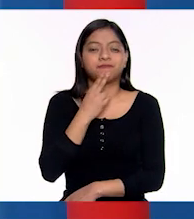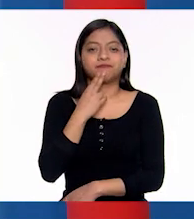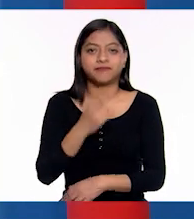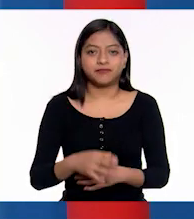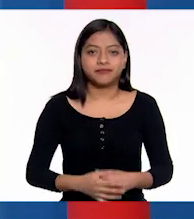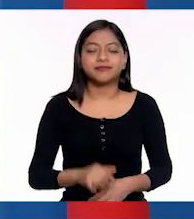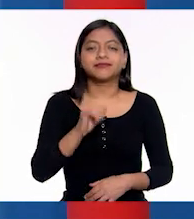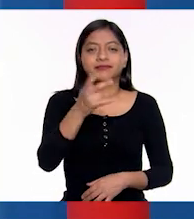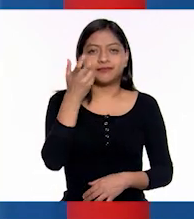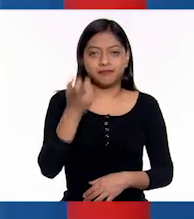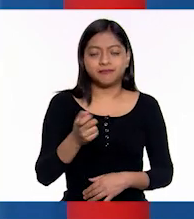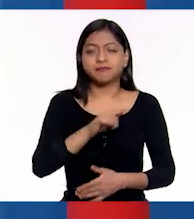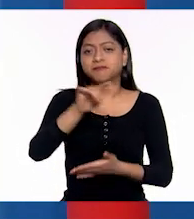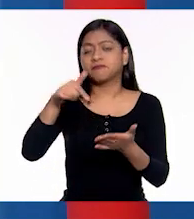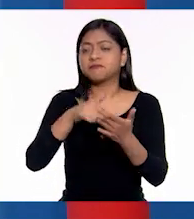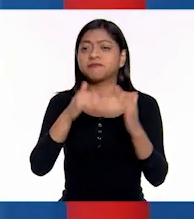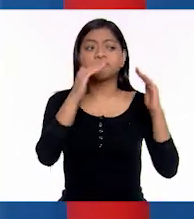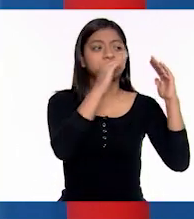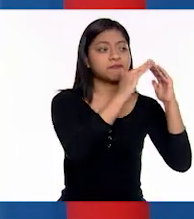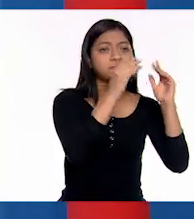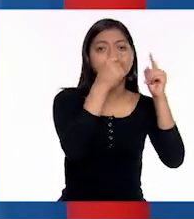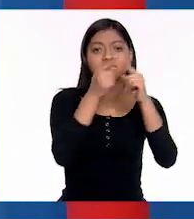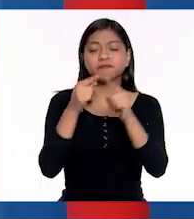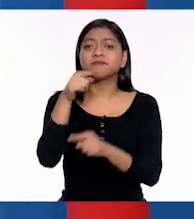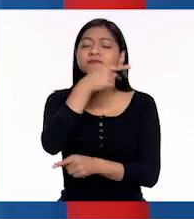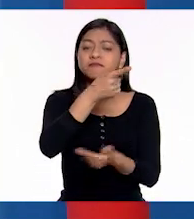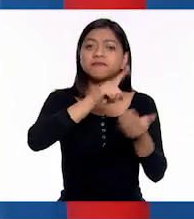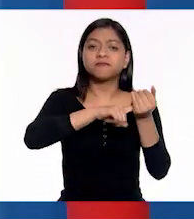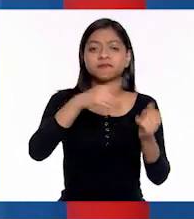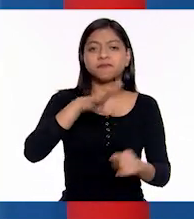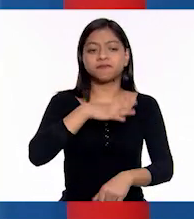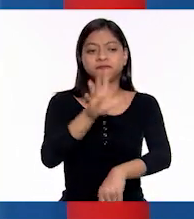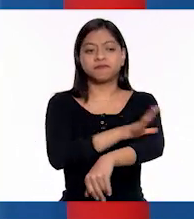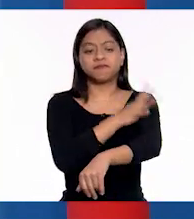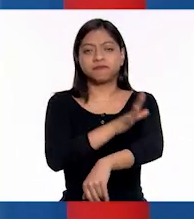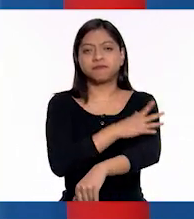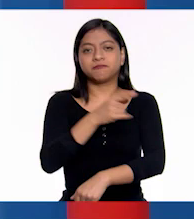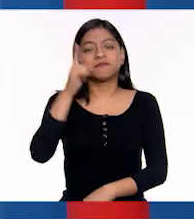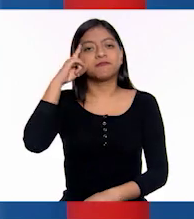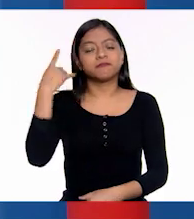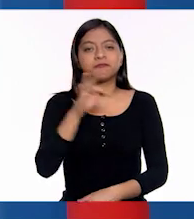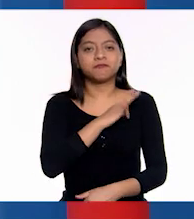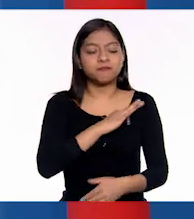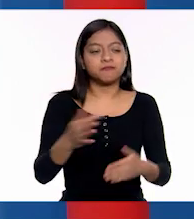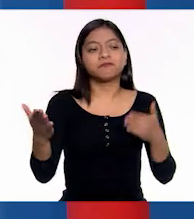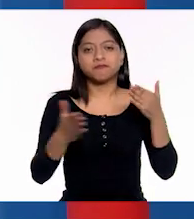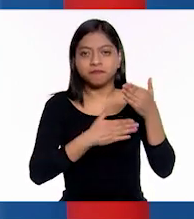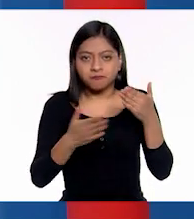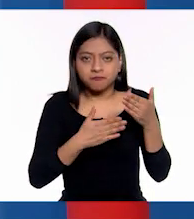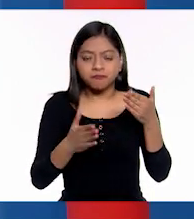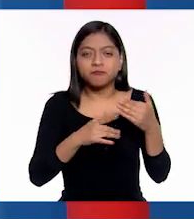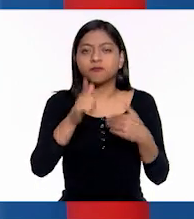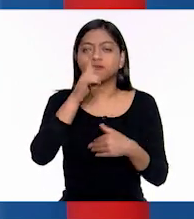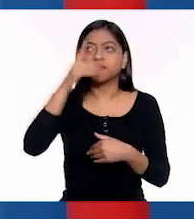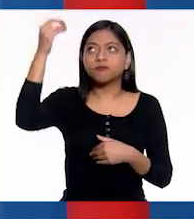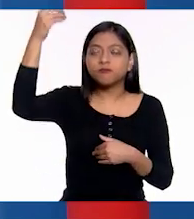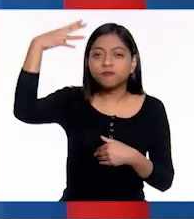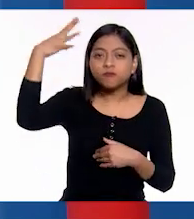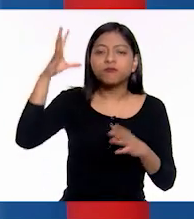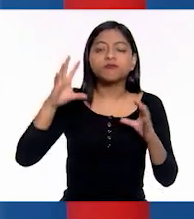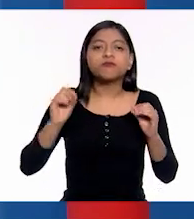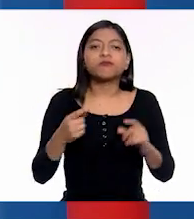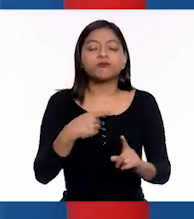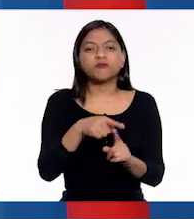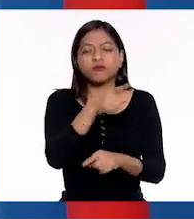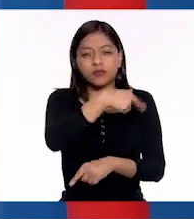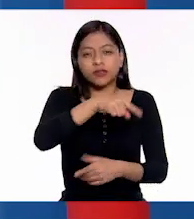Sí, en todos los hogares se utiliza energía para diversas actividades, como cocinar, producir luz, calentar las viviendas y otras